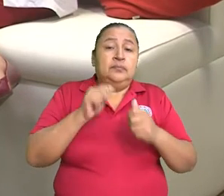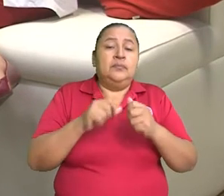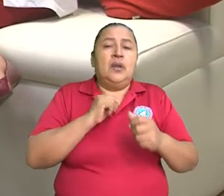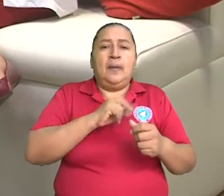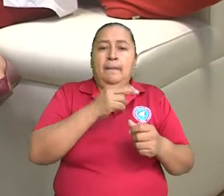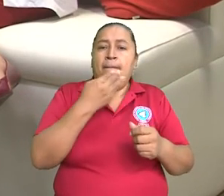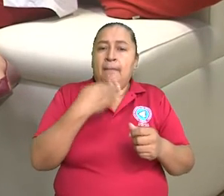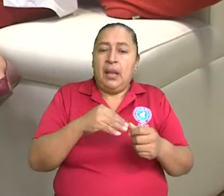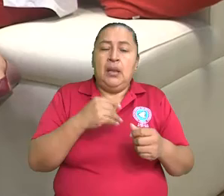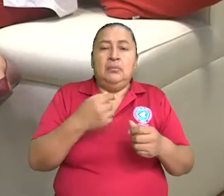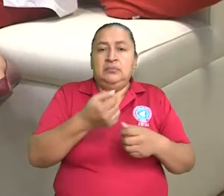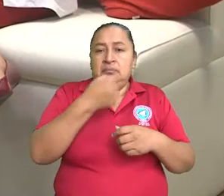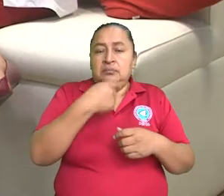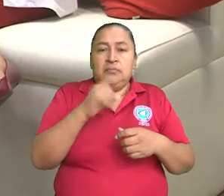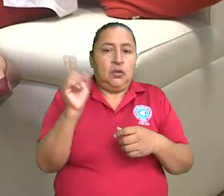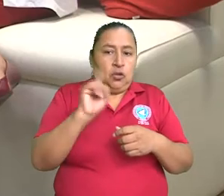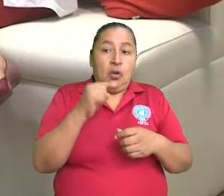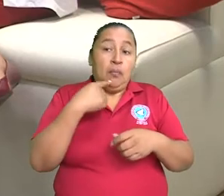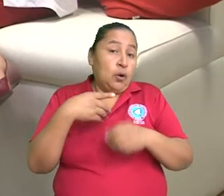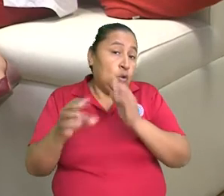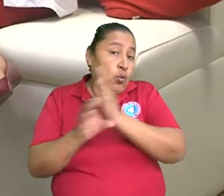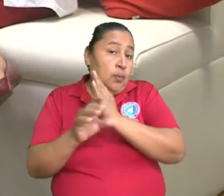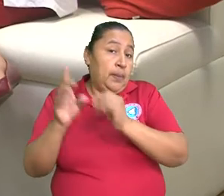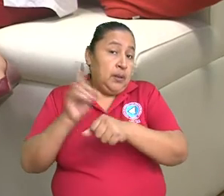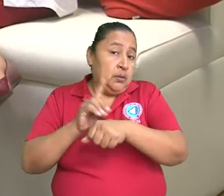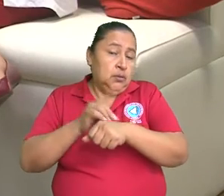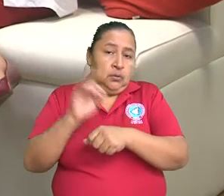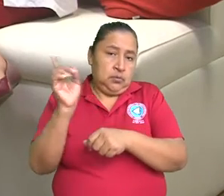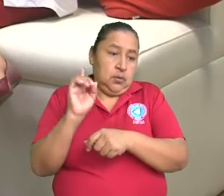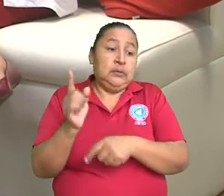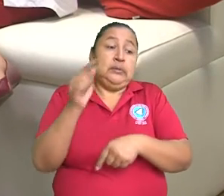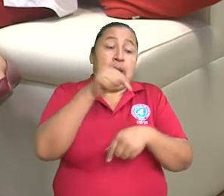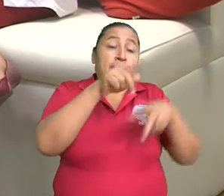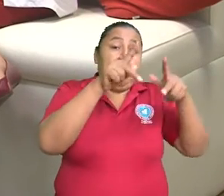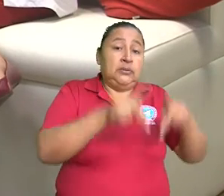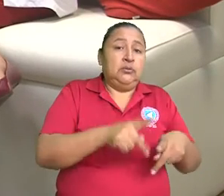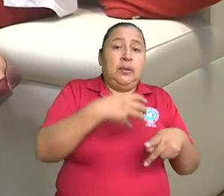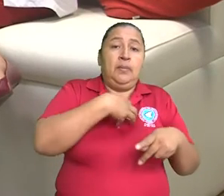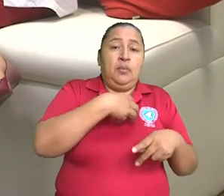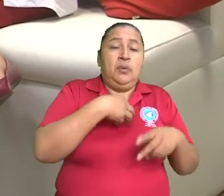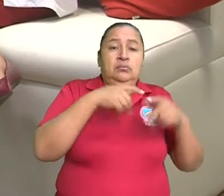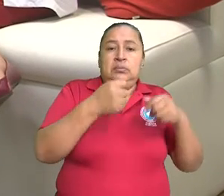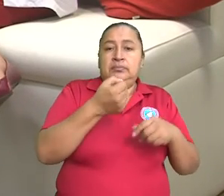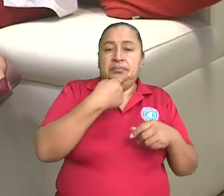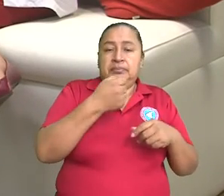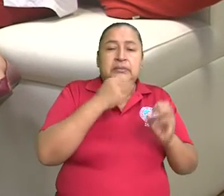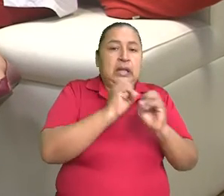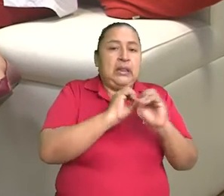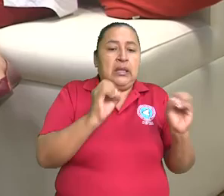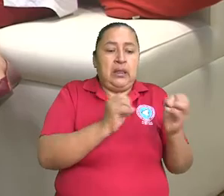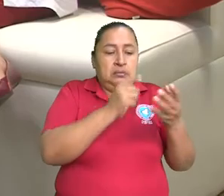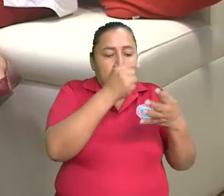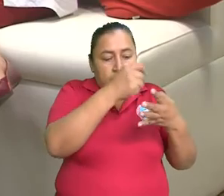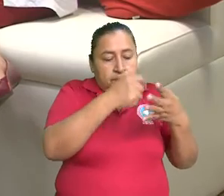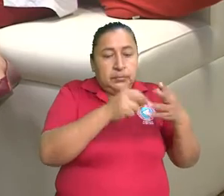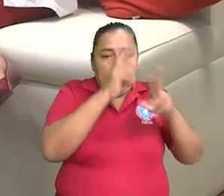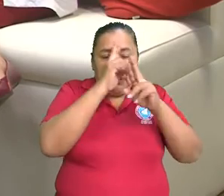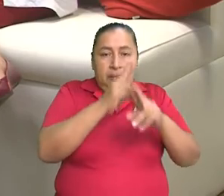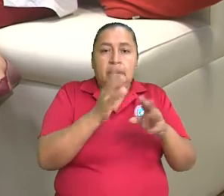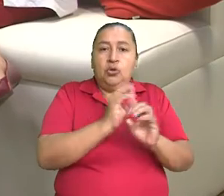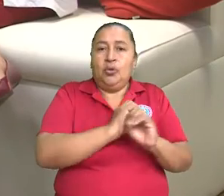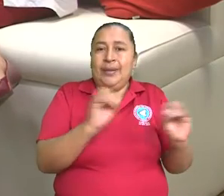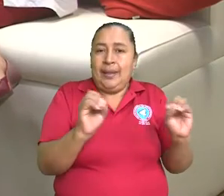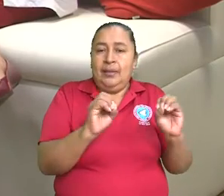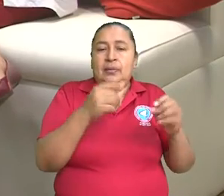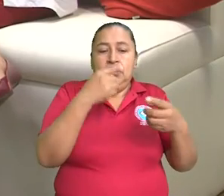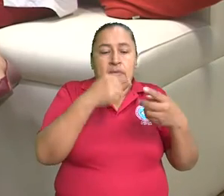un mal tratamiento, no porque el doctor dio mal la receta, sino porque el paciente no se tomó como indicó, como prescribió